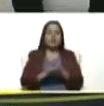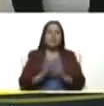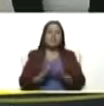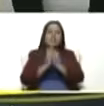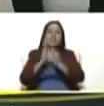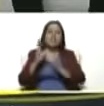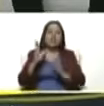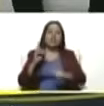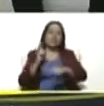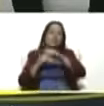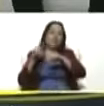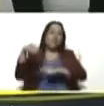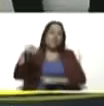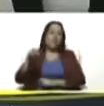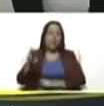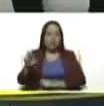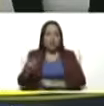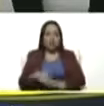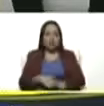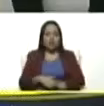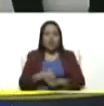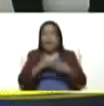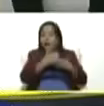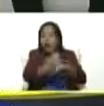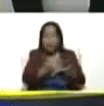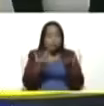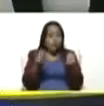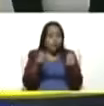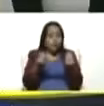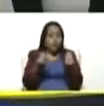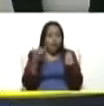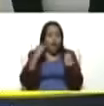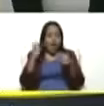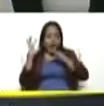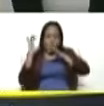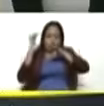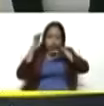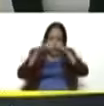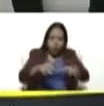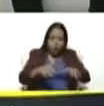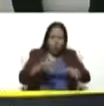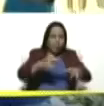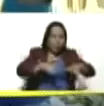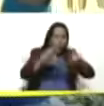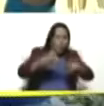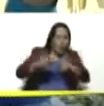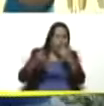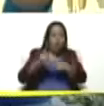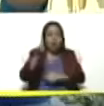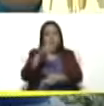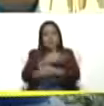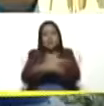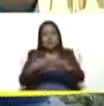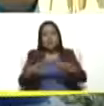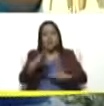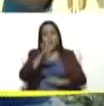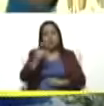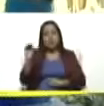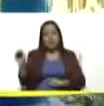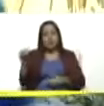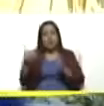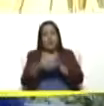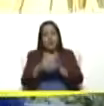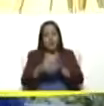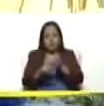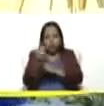Mora. Y los compañeros ayudaron mucho. Cuando el deslave, se perdieron más de 1.400.000 plantas de